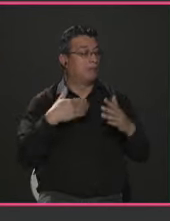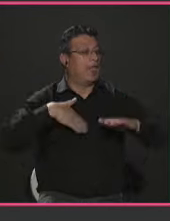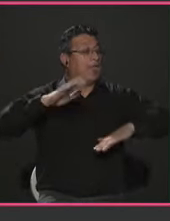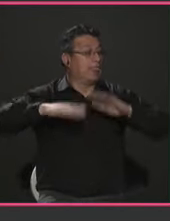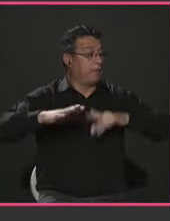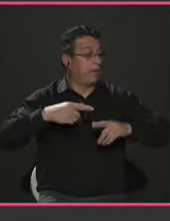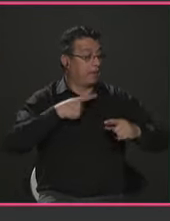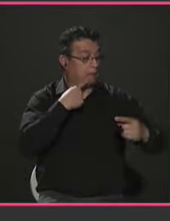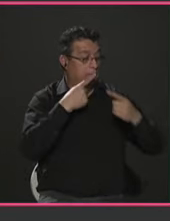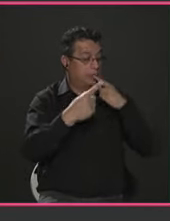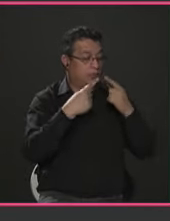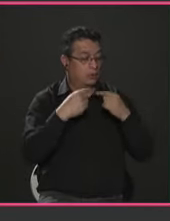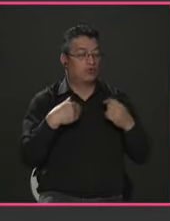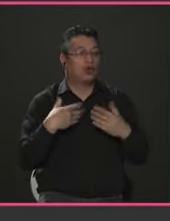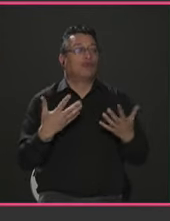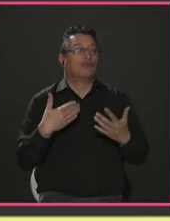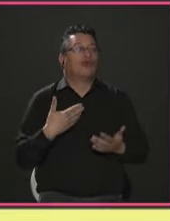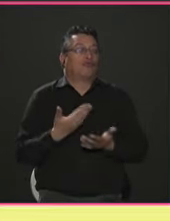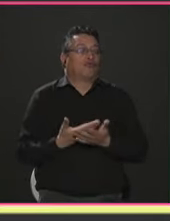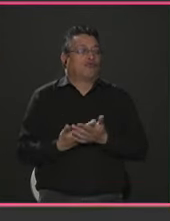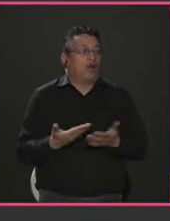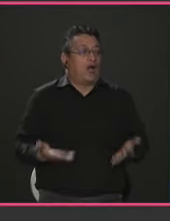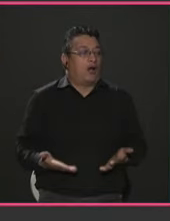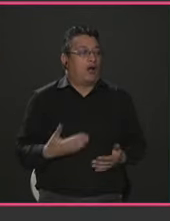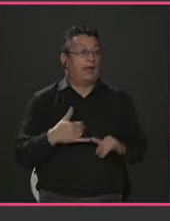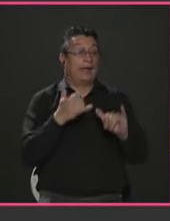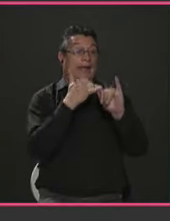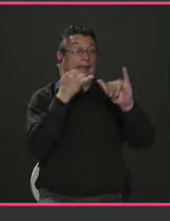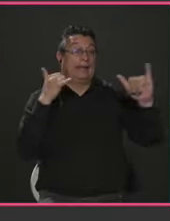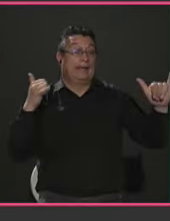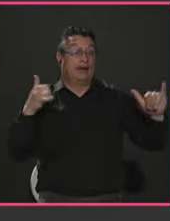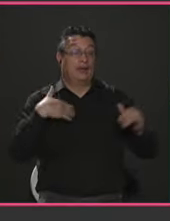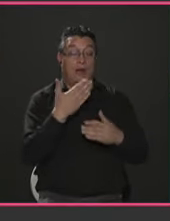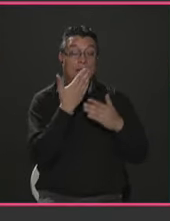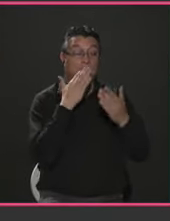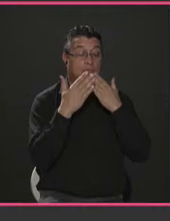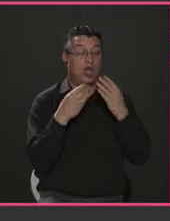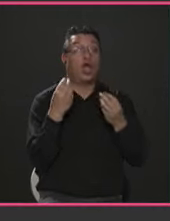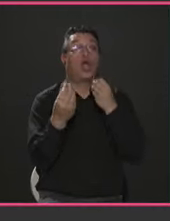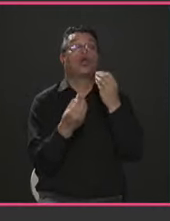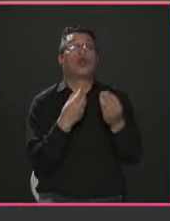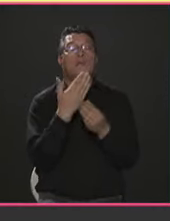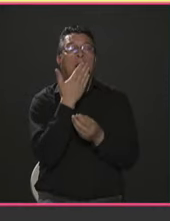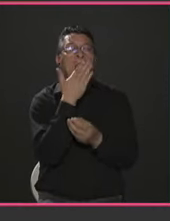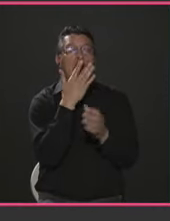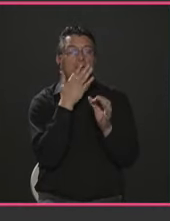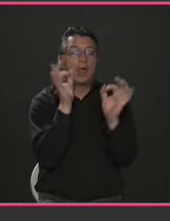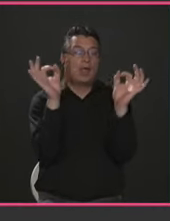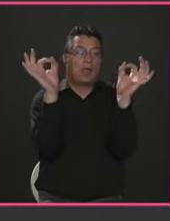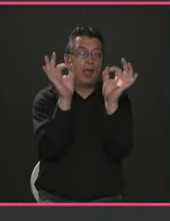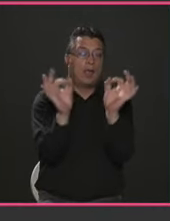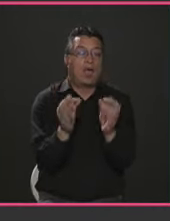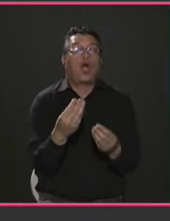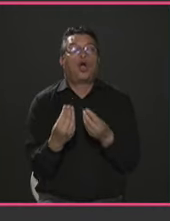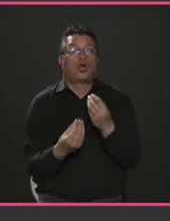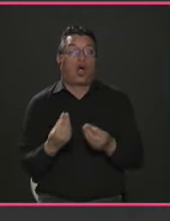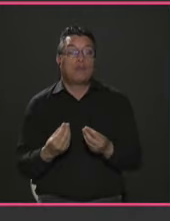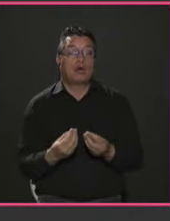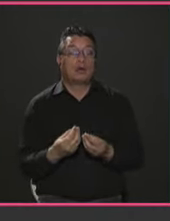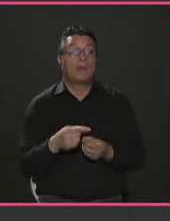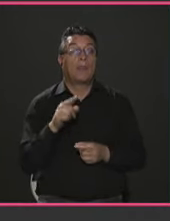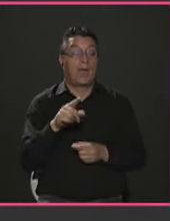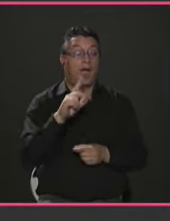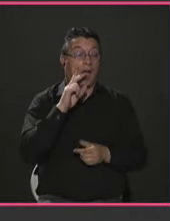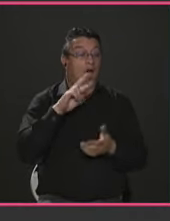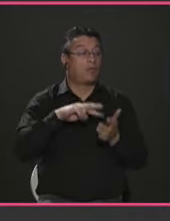cóm le pregunte le puedo sacar mayor provecho entonces los ingenieros que se especializan en Cómo doy las mejores instrucciones eh además tenemos problemas